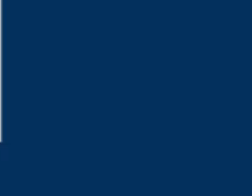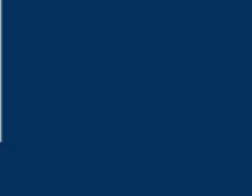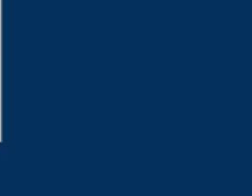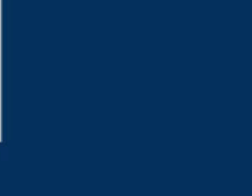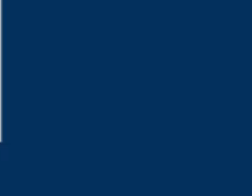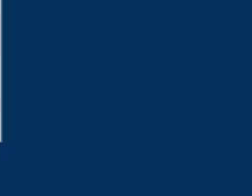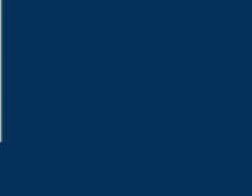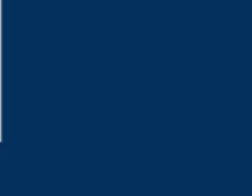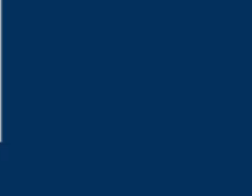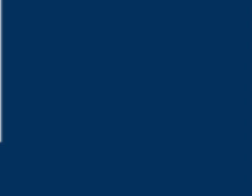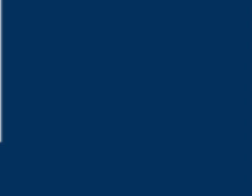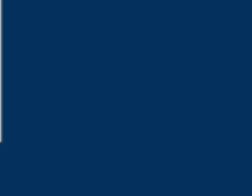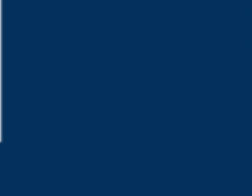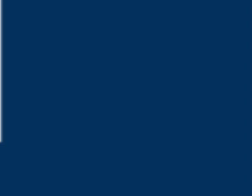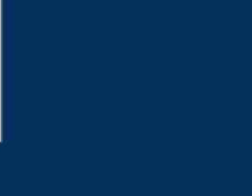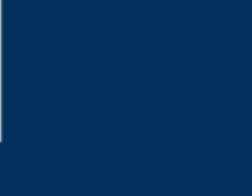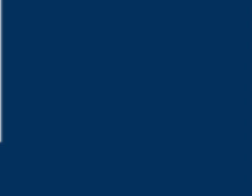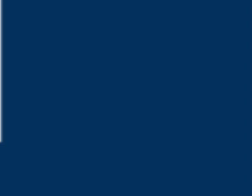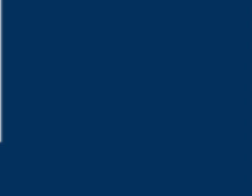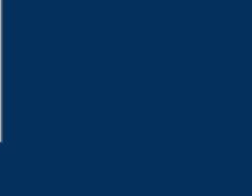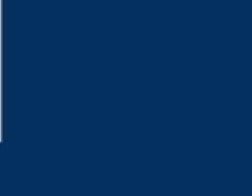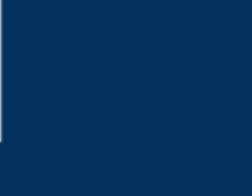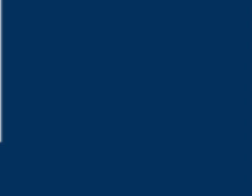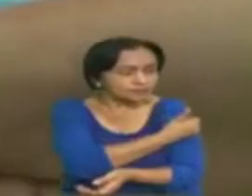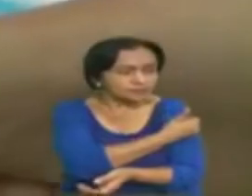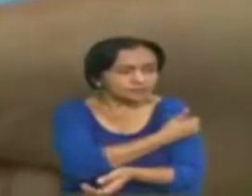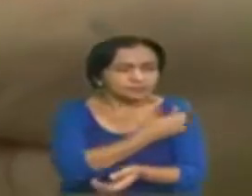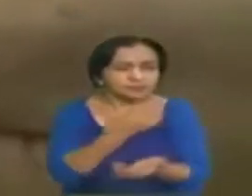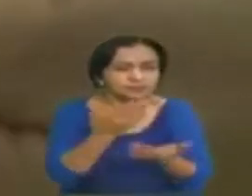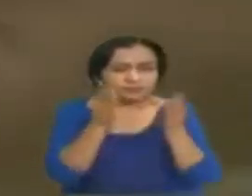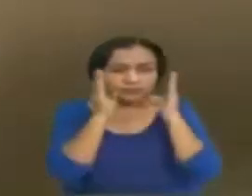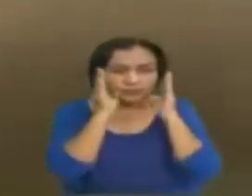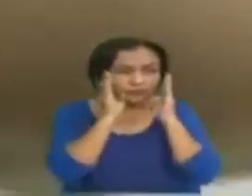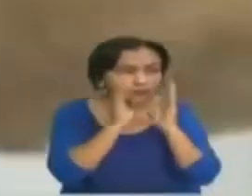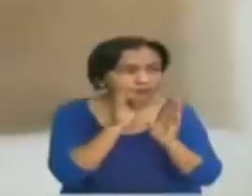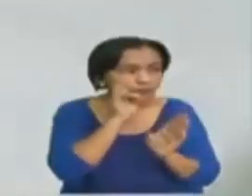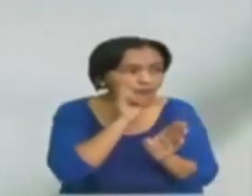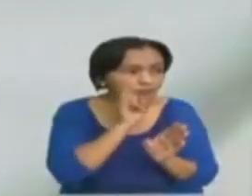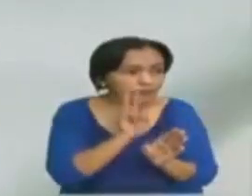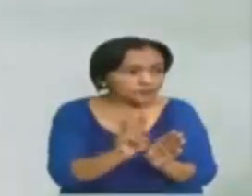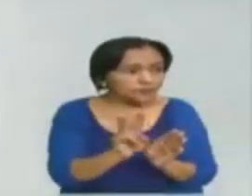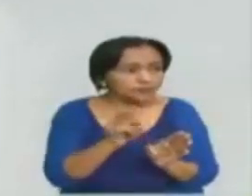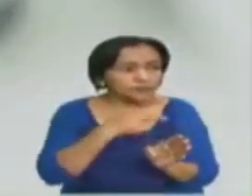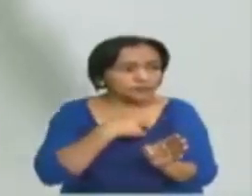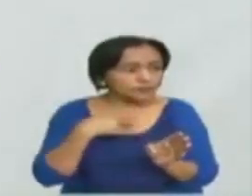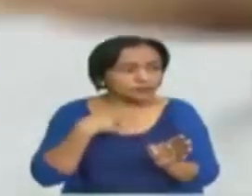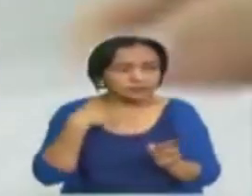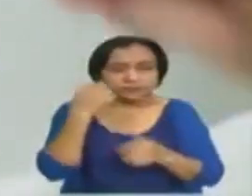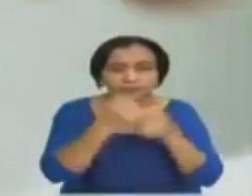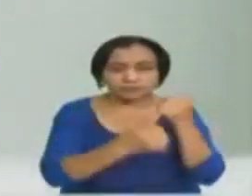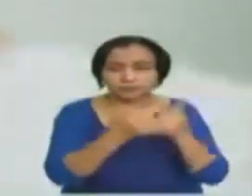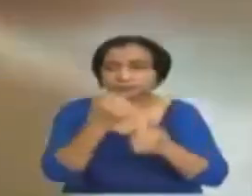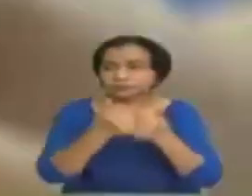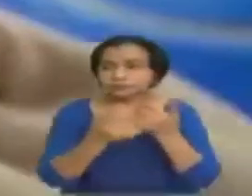170.000 dosis que han sido ya aplicadas en todo el país. Para Noticias 12, Gabriela Solórzano.